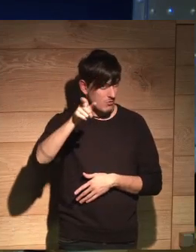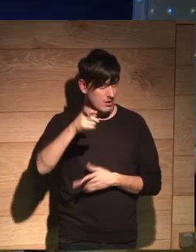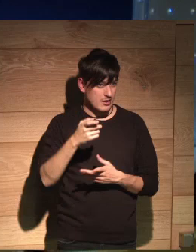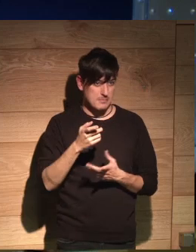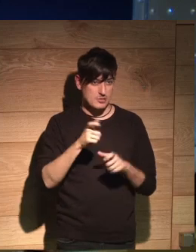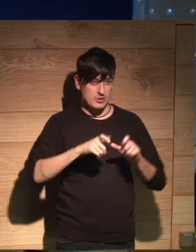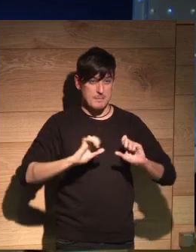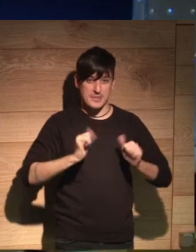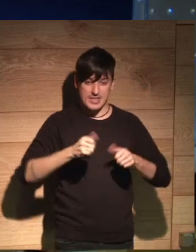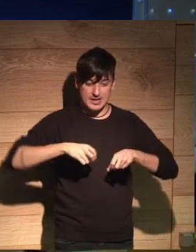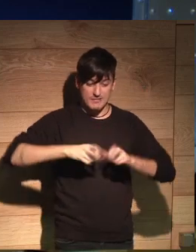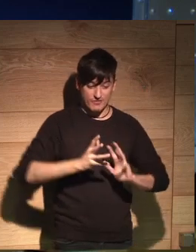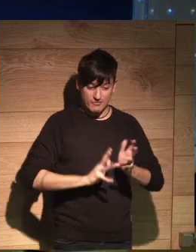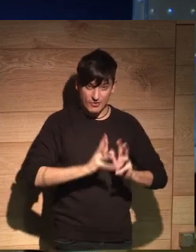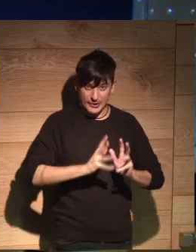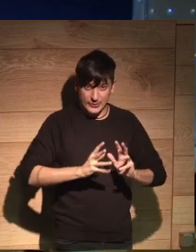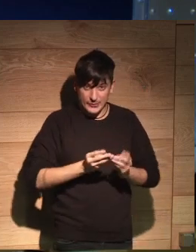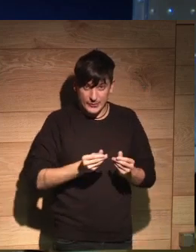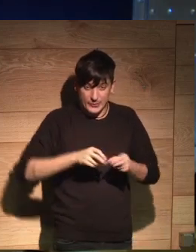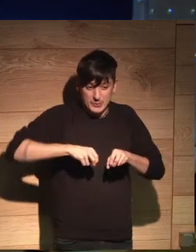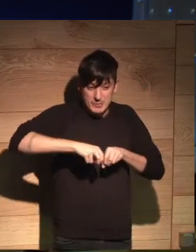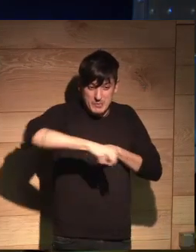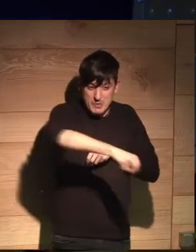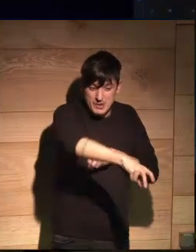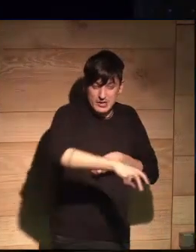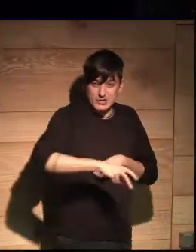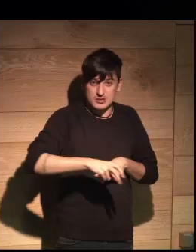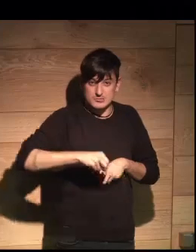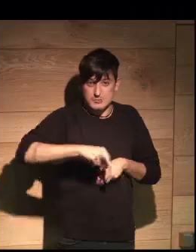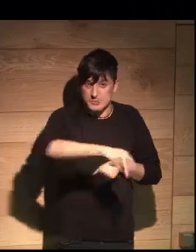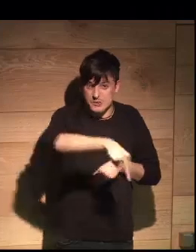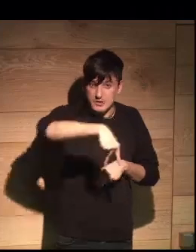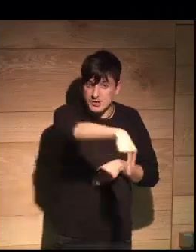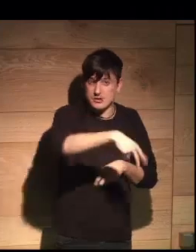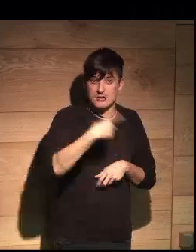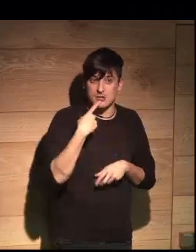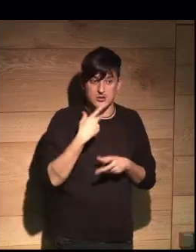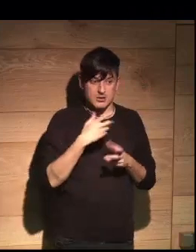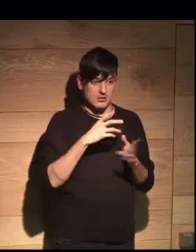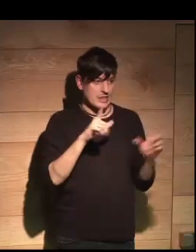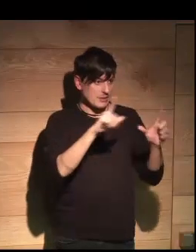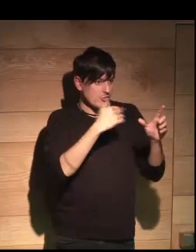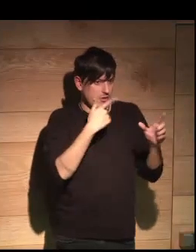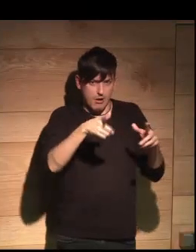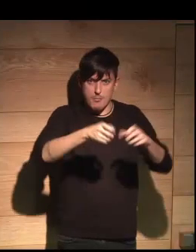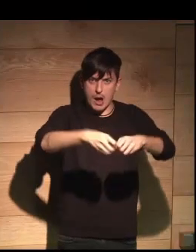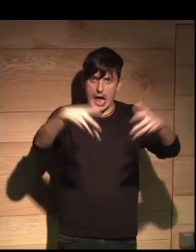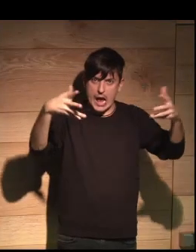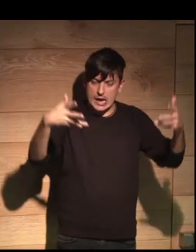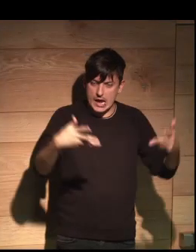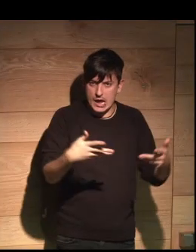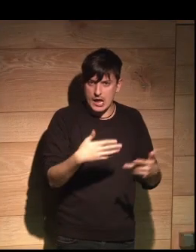a andar por las brasas. Y de momento empiezan a aparecer en medios de comunicación gente hablando, esto es magia, esto es una cosa